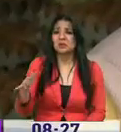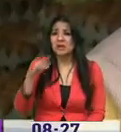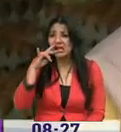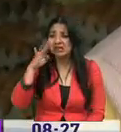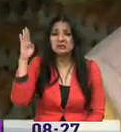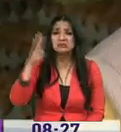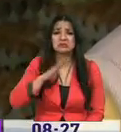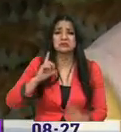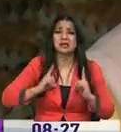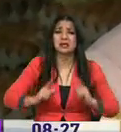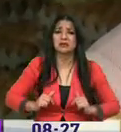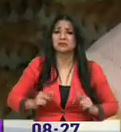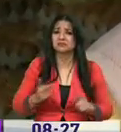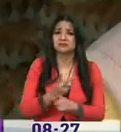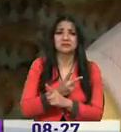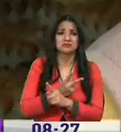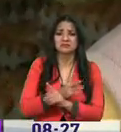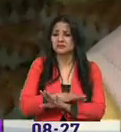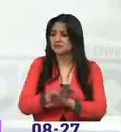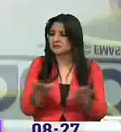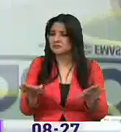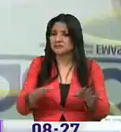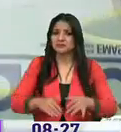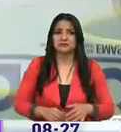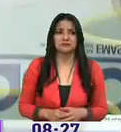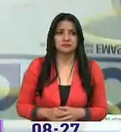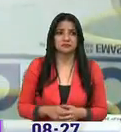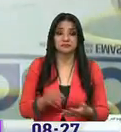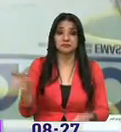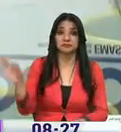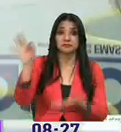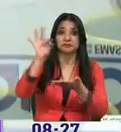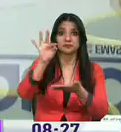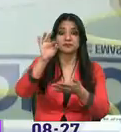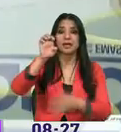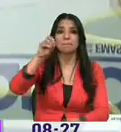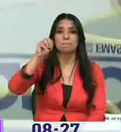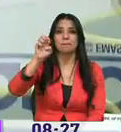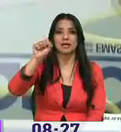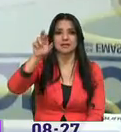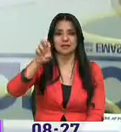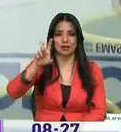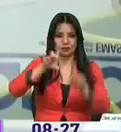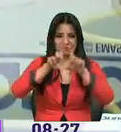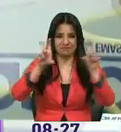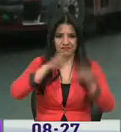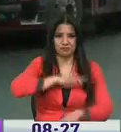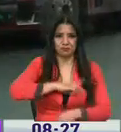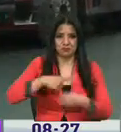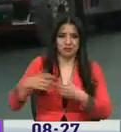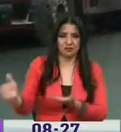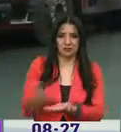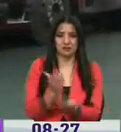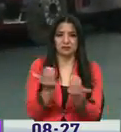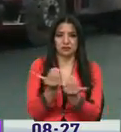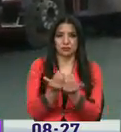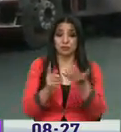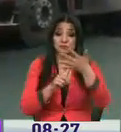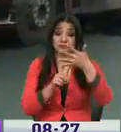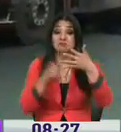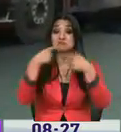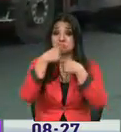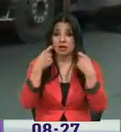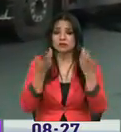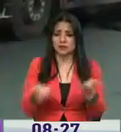salud. Es fatal. Los representantes de Maceo aseguran que para finales del mes de marzo, la capital contaría nuevamente